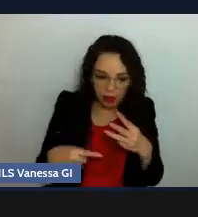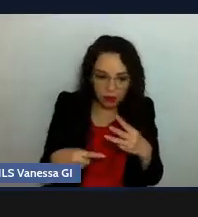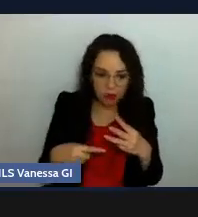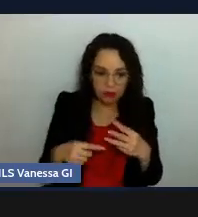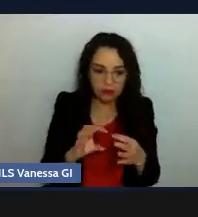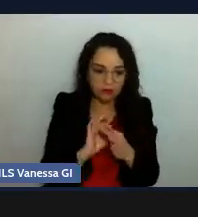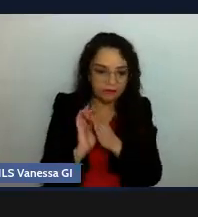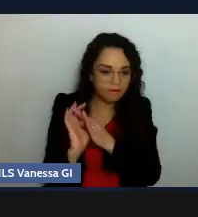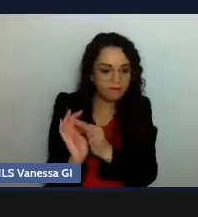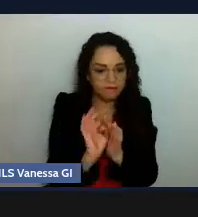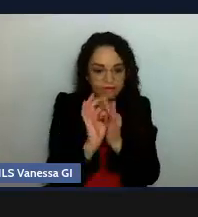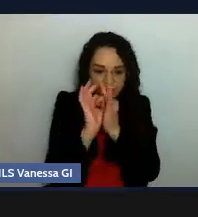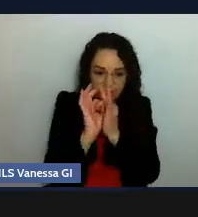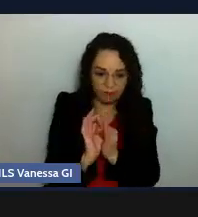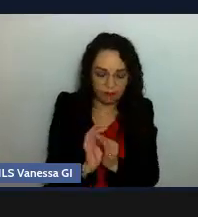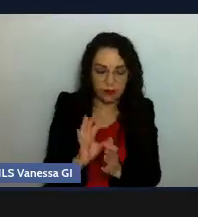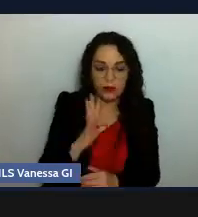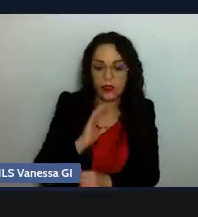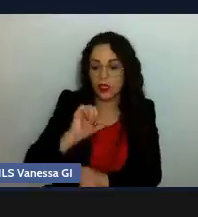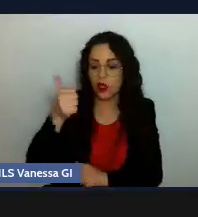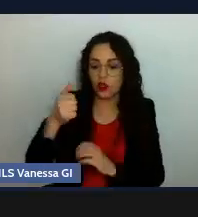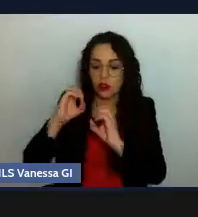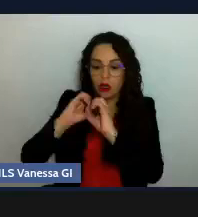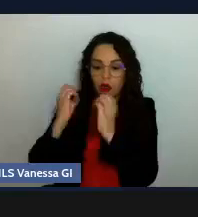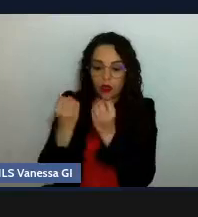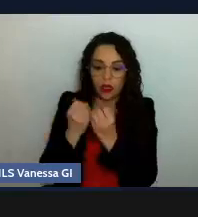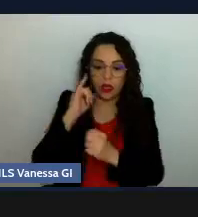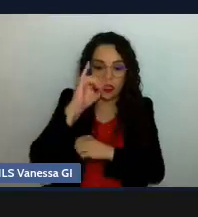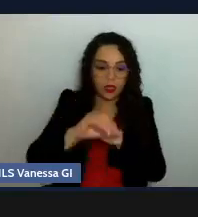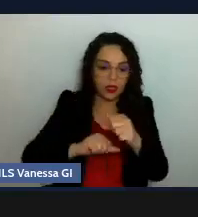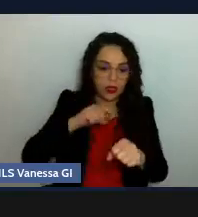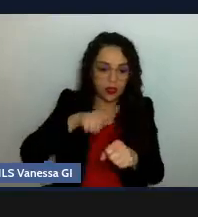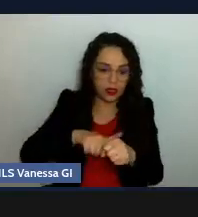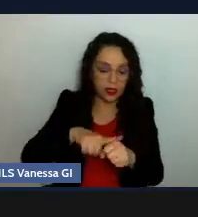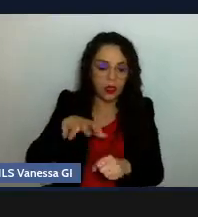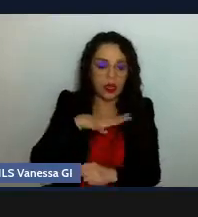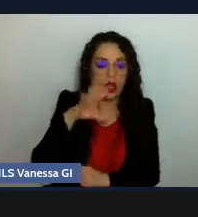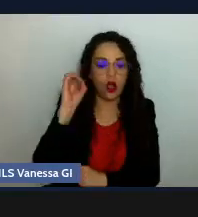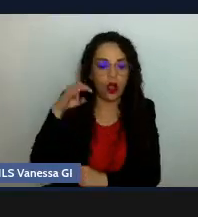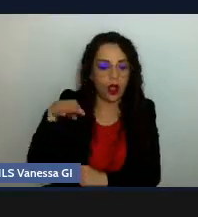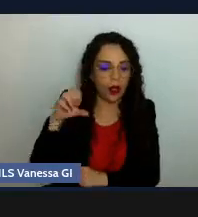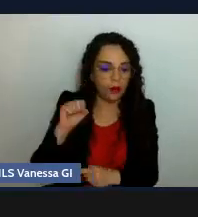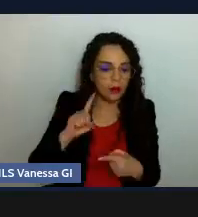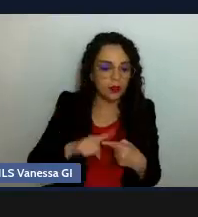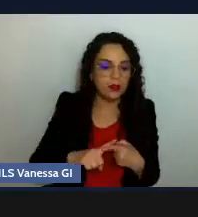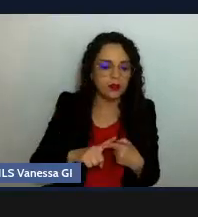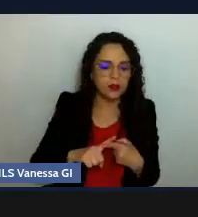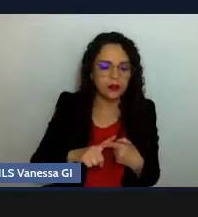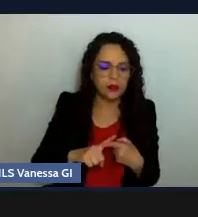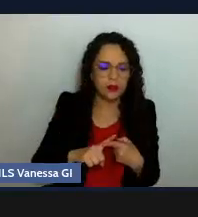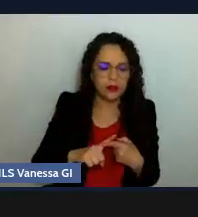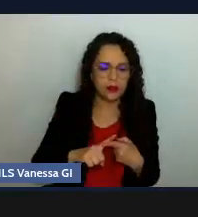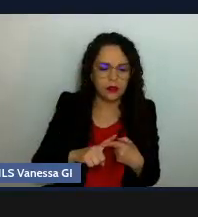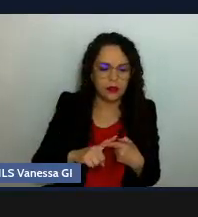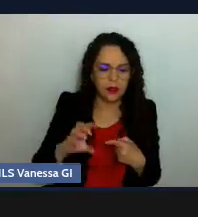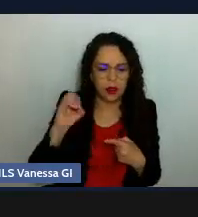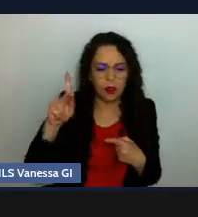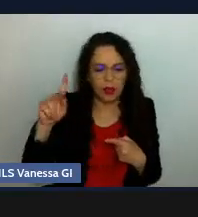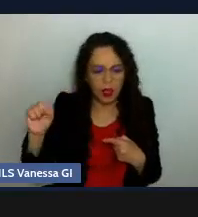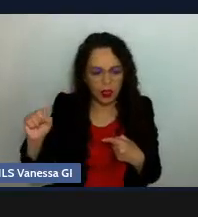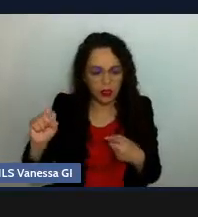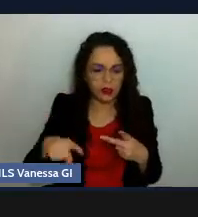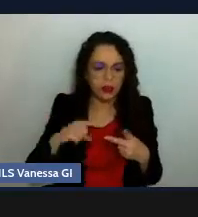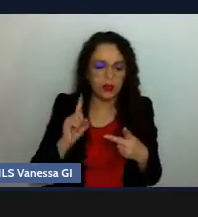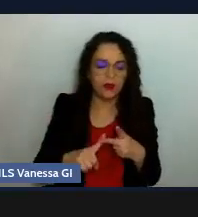hay organizaciones internacionales, en ellas tenemos a la OMS, la OPS, que es la Organización Panamericana de la